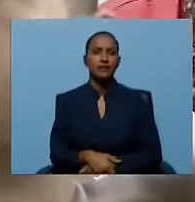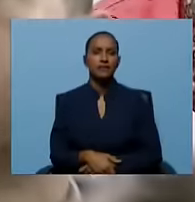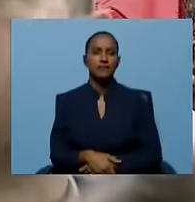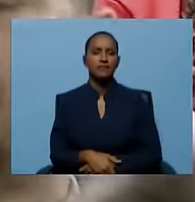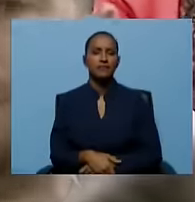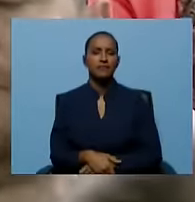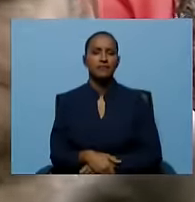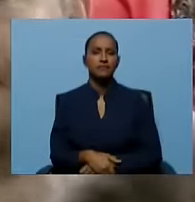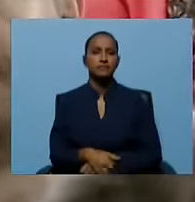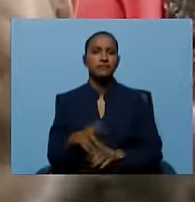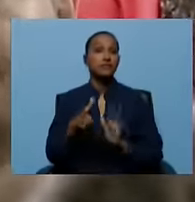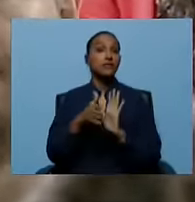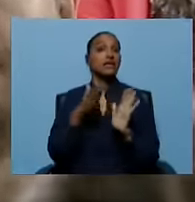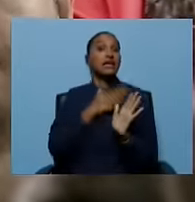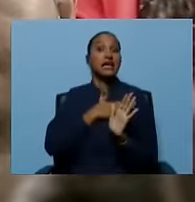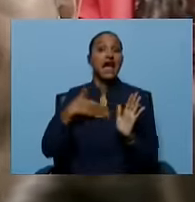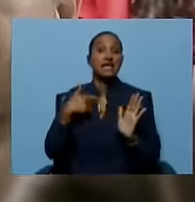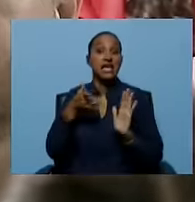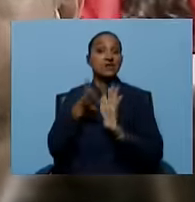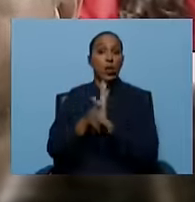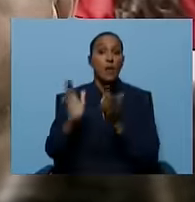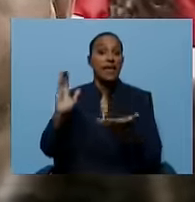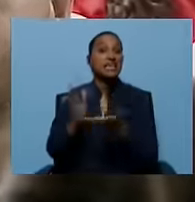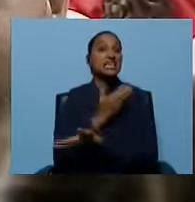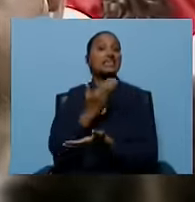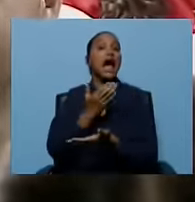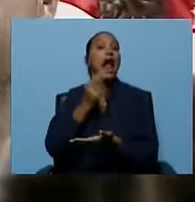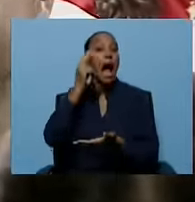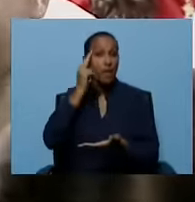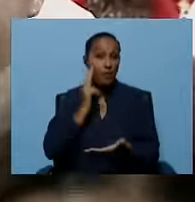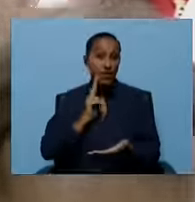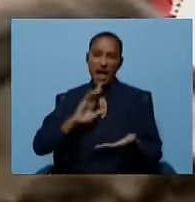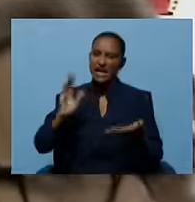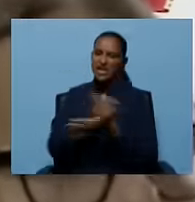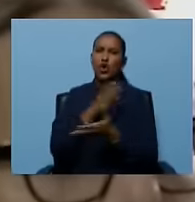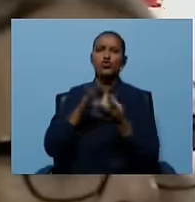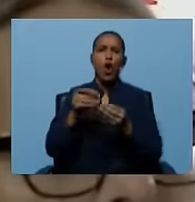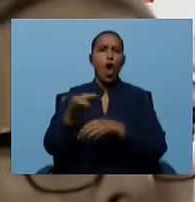de eliminar a Bolívar y el carácter bolivariano de nuestra república.